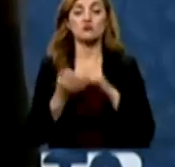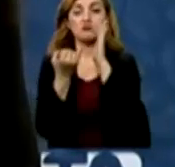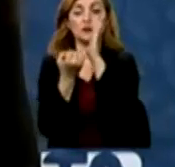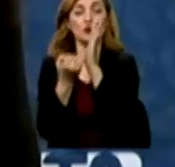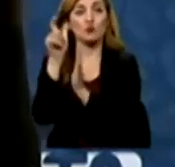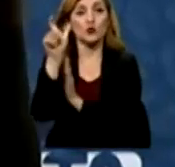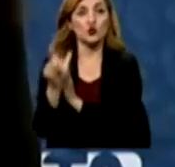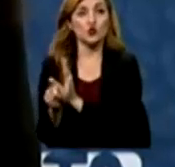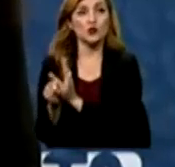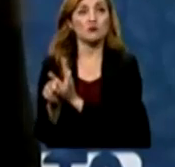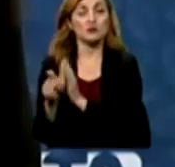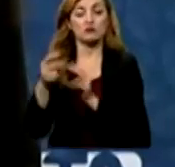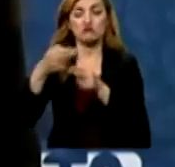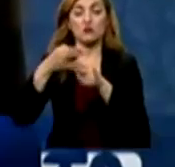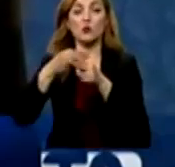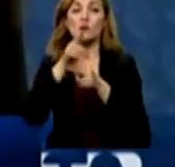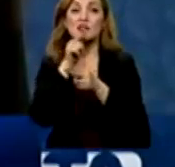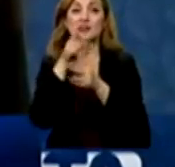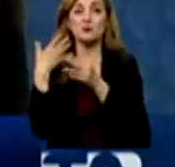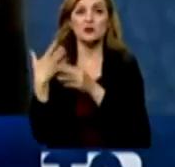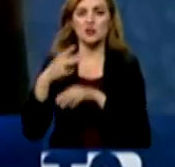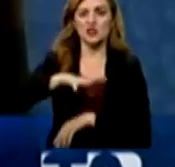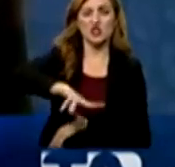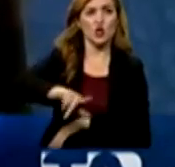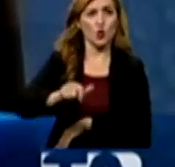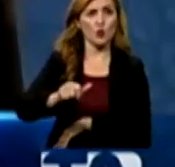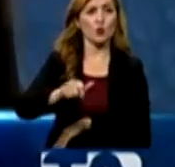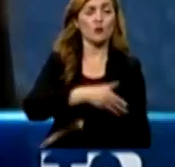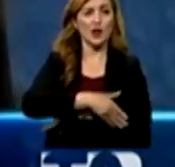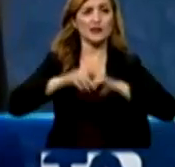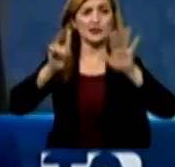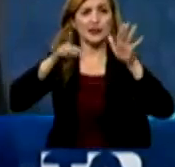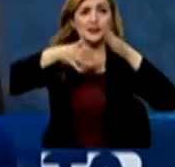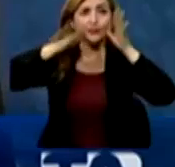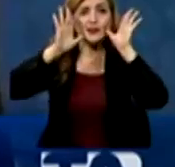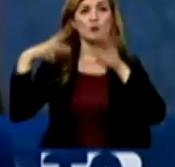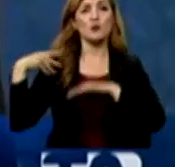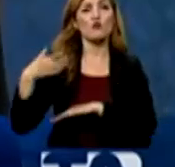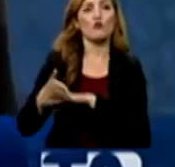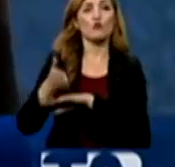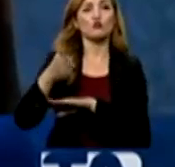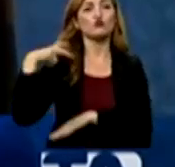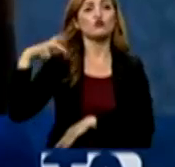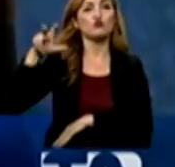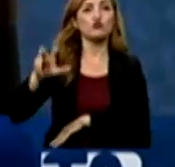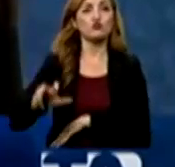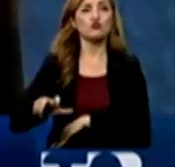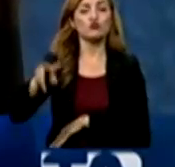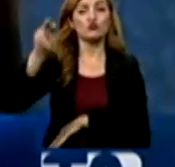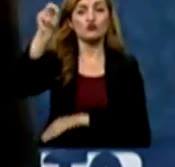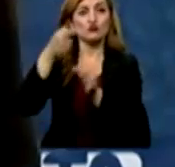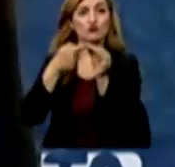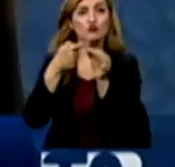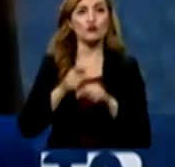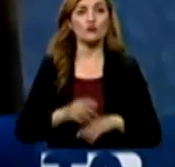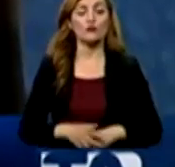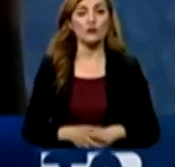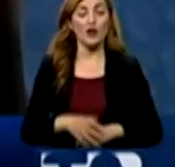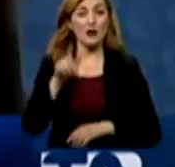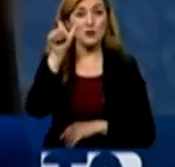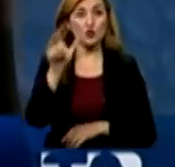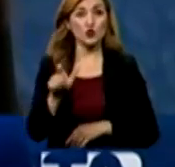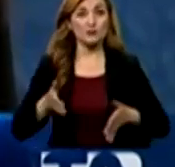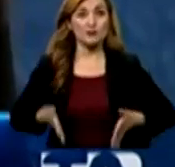identificar a una de las personas que estuvieron a cargo de este robo que sucedió en las calles 6 de diciembre y Portugal en el norte de Quito. Esta